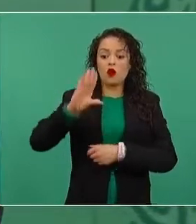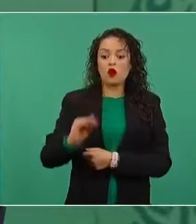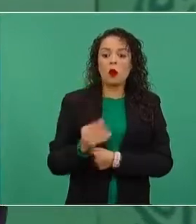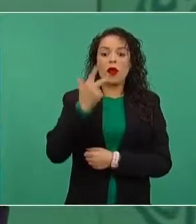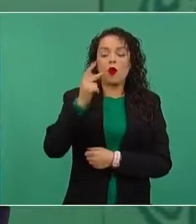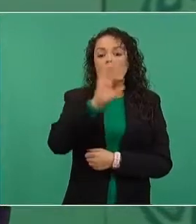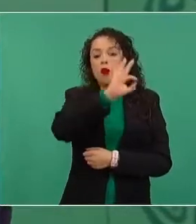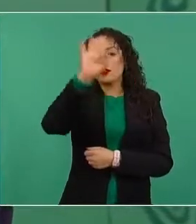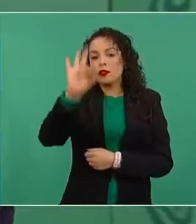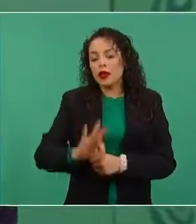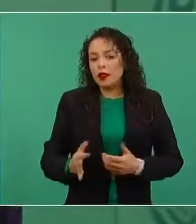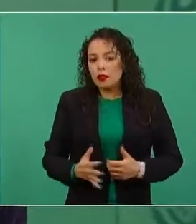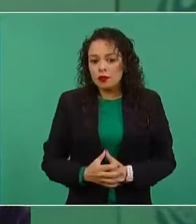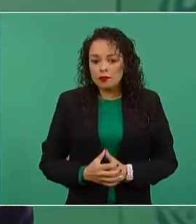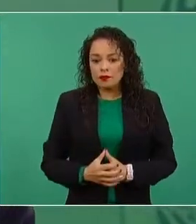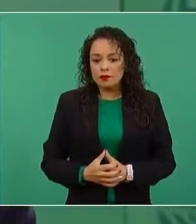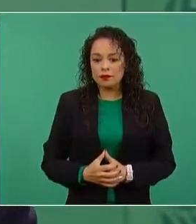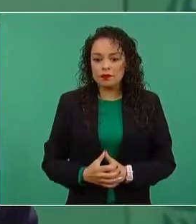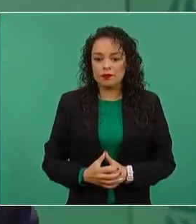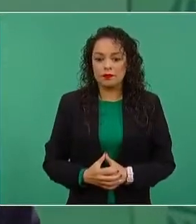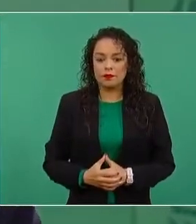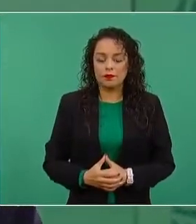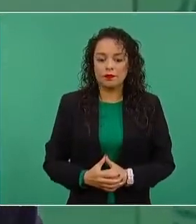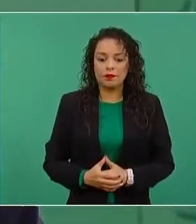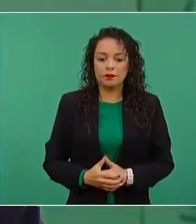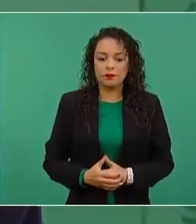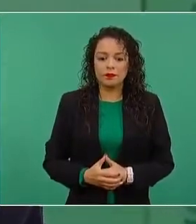98% del crudo.